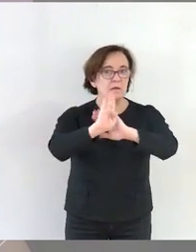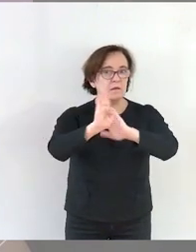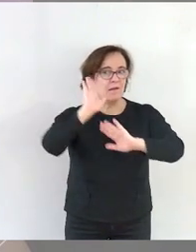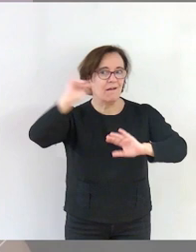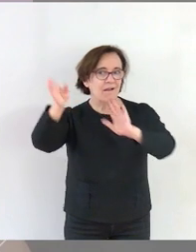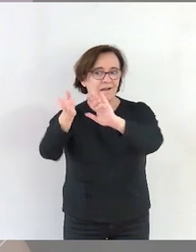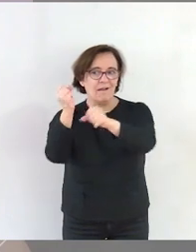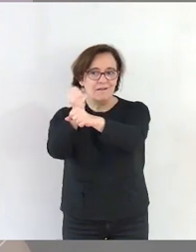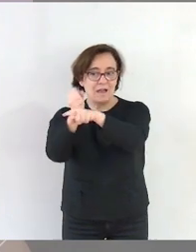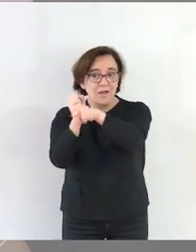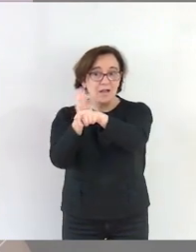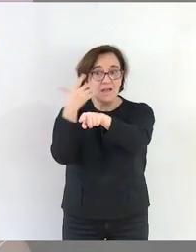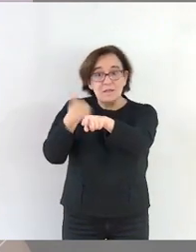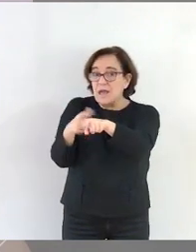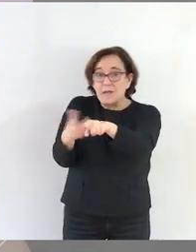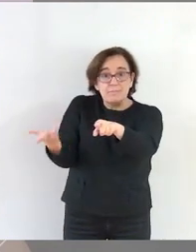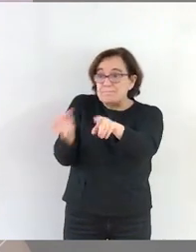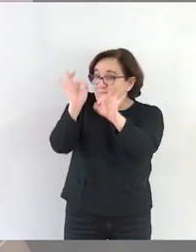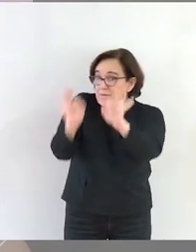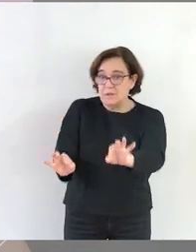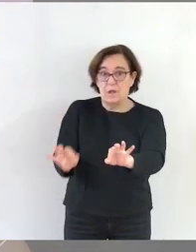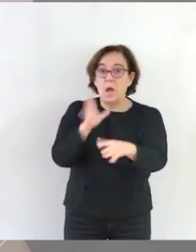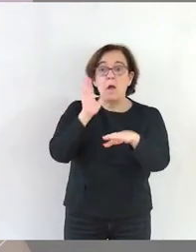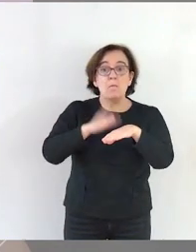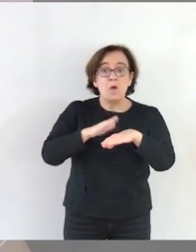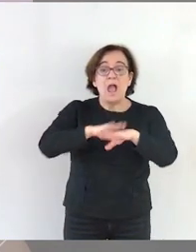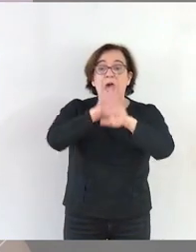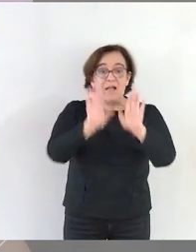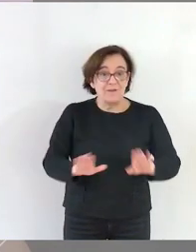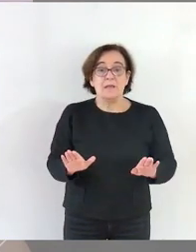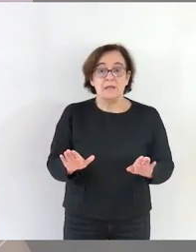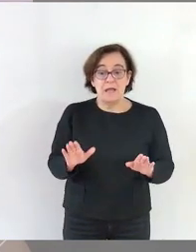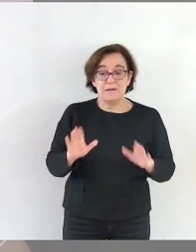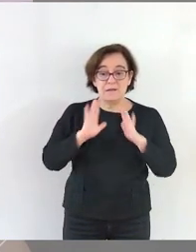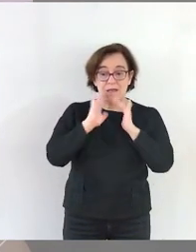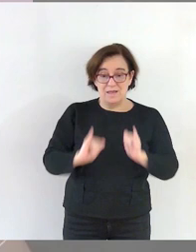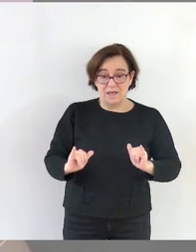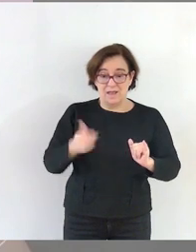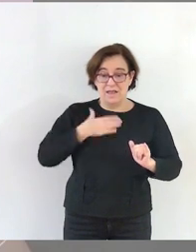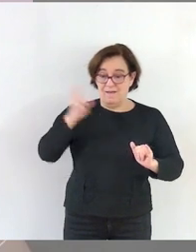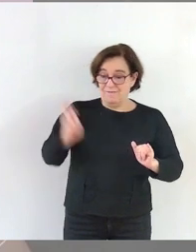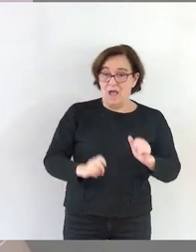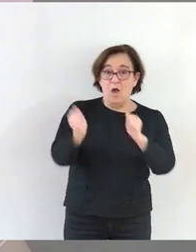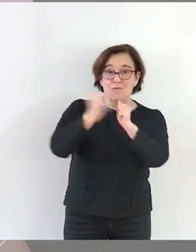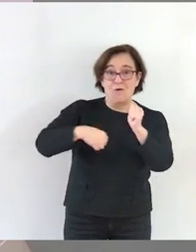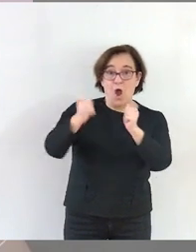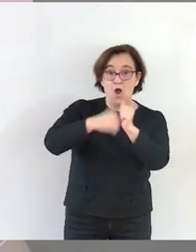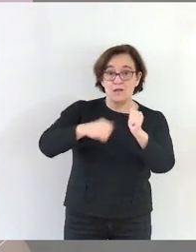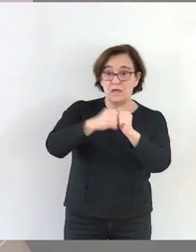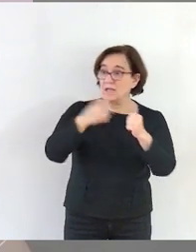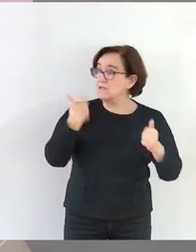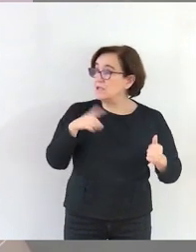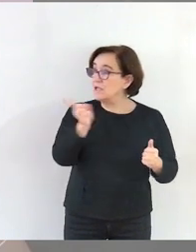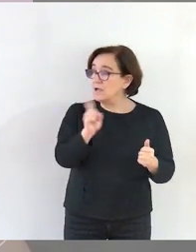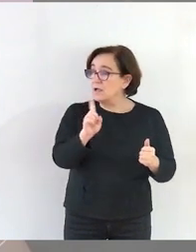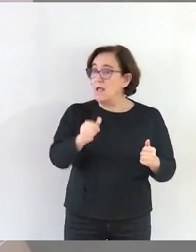encuentran con ese problema que los tienen y que ya son incompartidas porque resulta que la energía procedente de los combustibles fósiles hoy ya